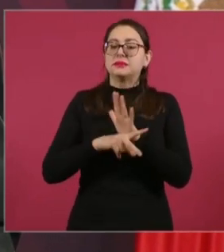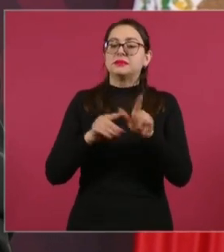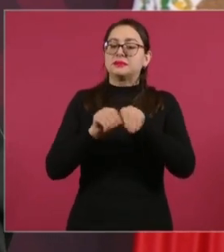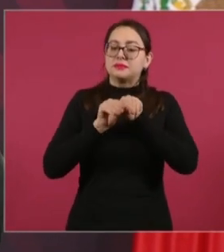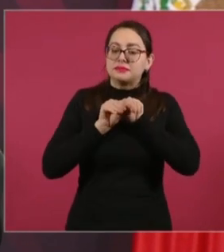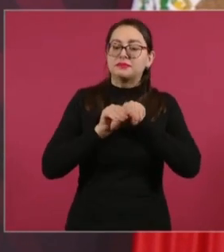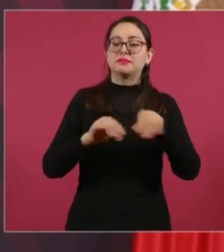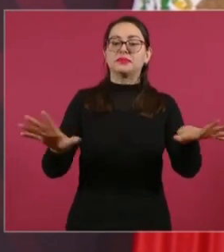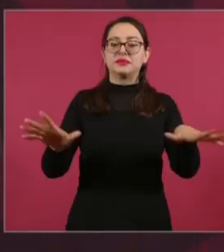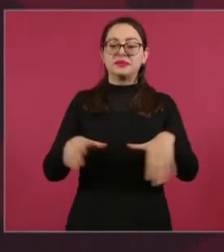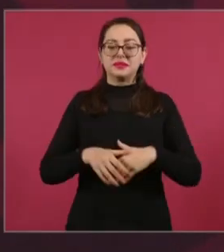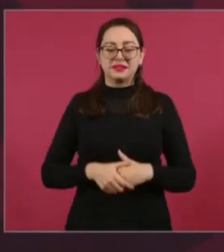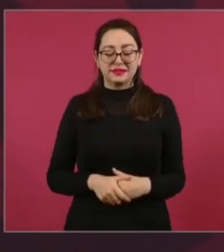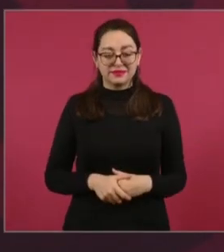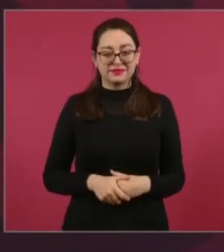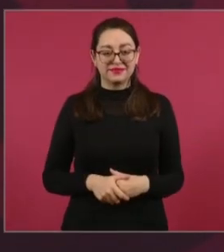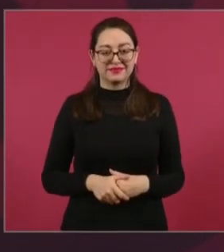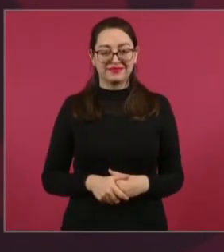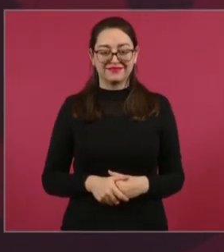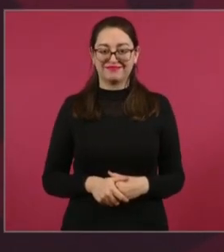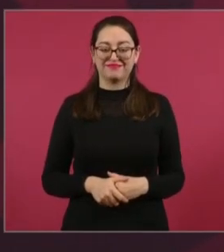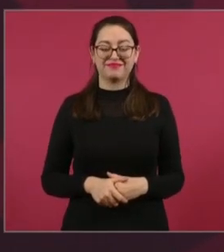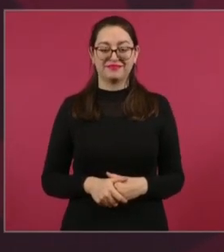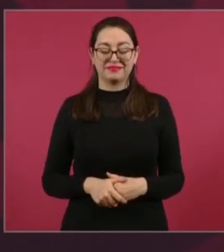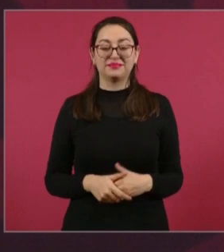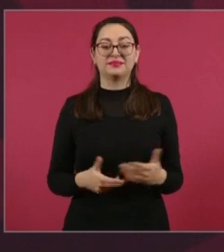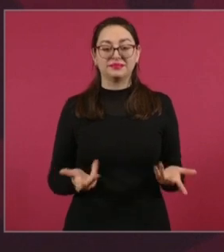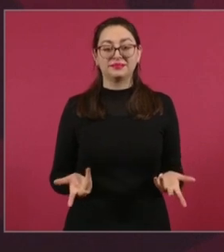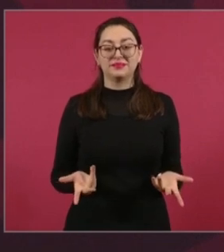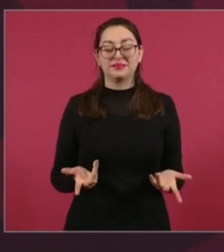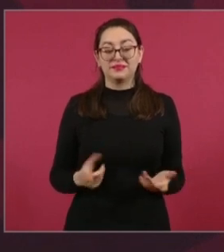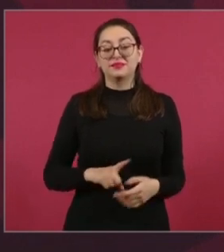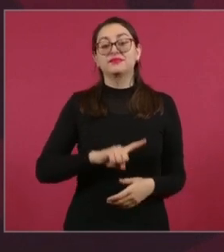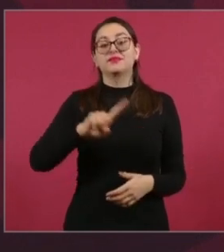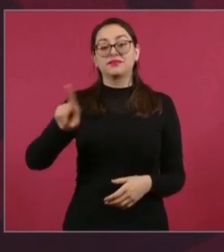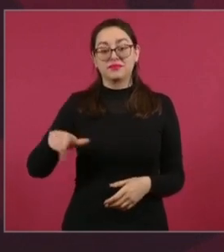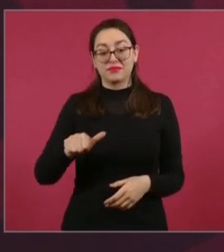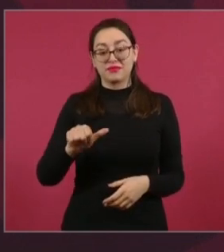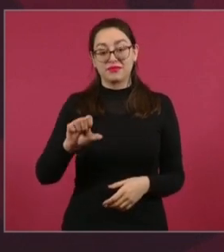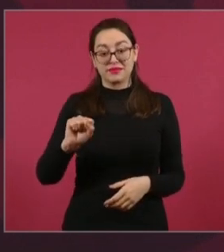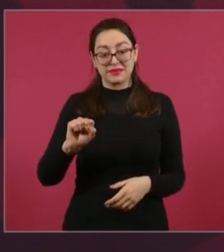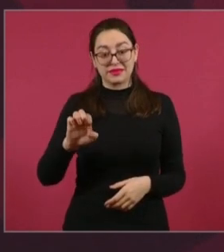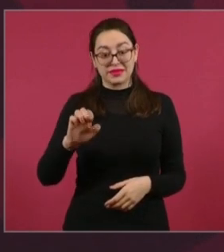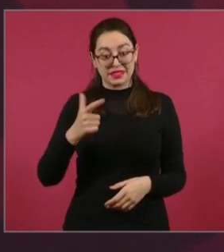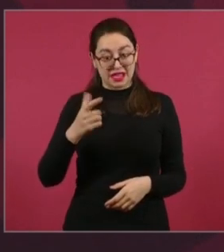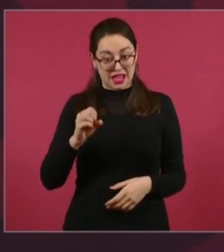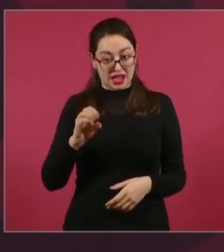y desde luego se entera el secretario de Gobernación que era